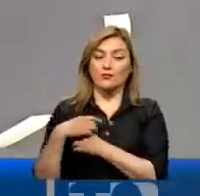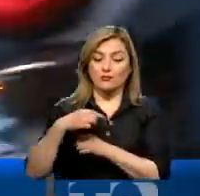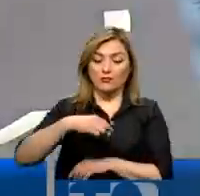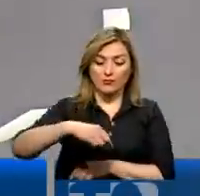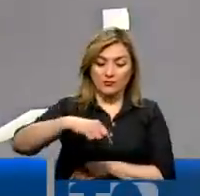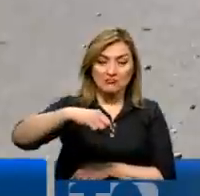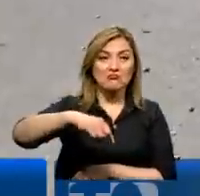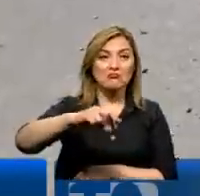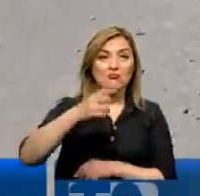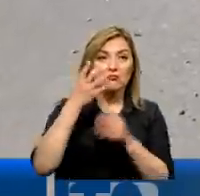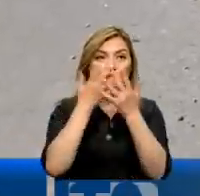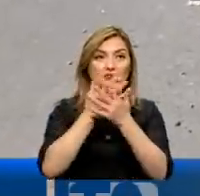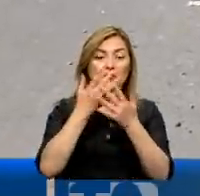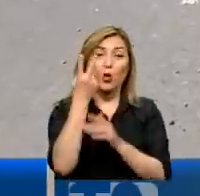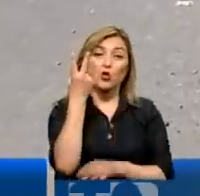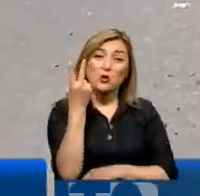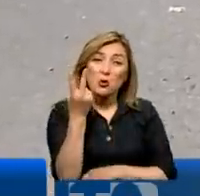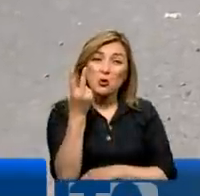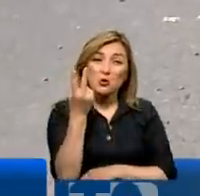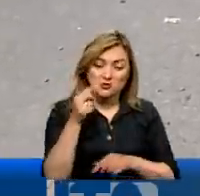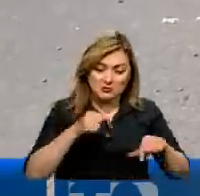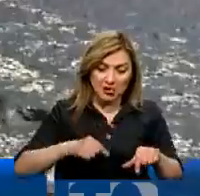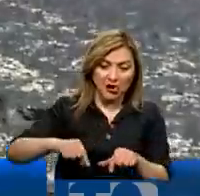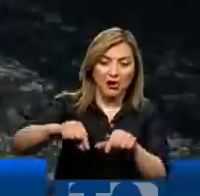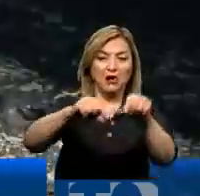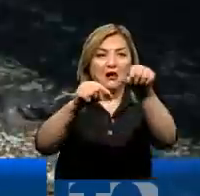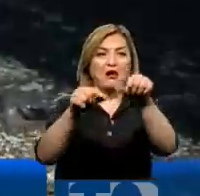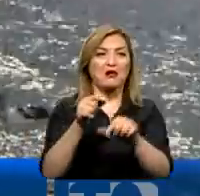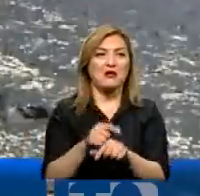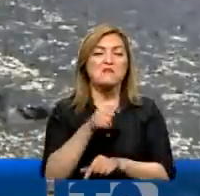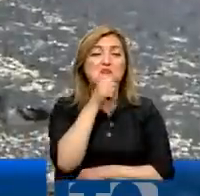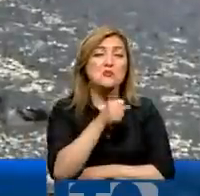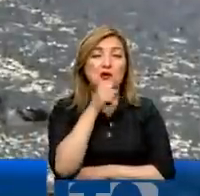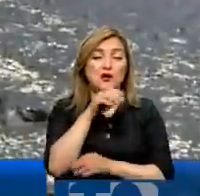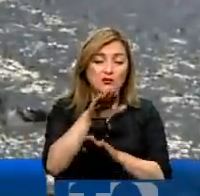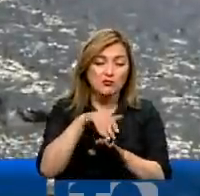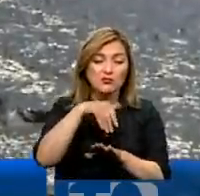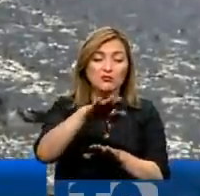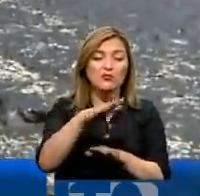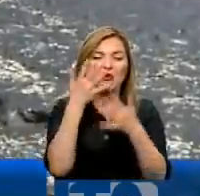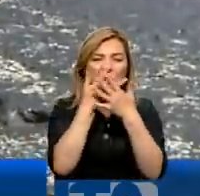es confusa. Hay líneas duplicadas y la pintura vieja se confunde con la nueva.